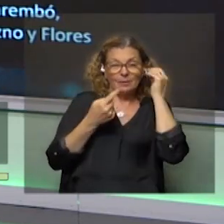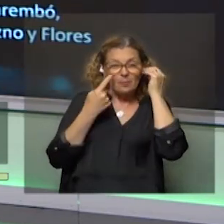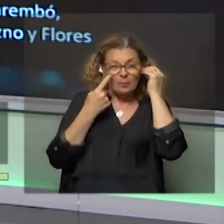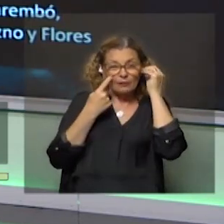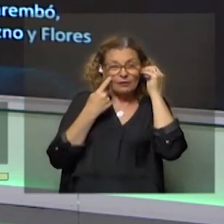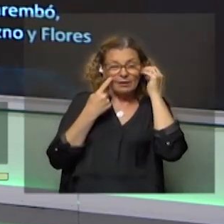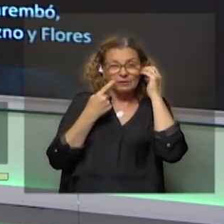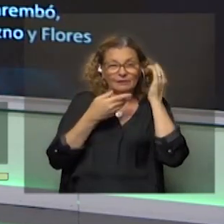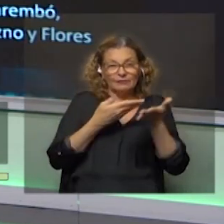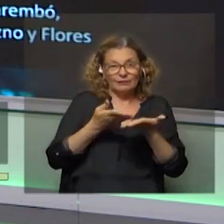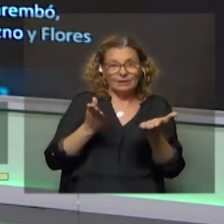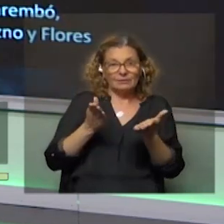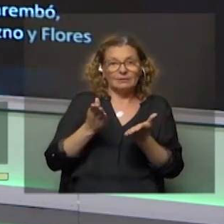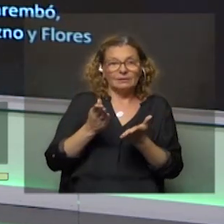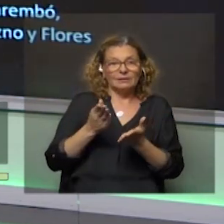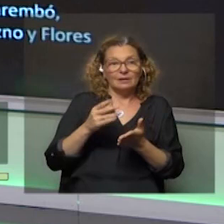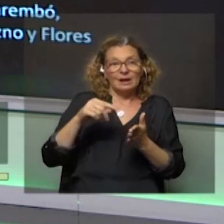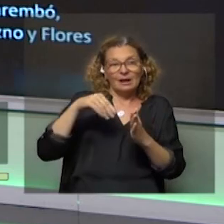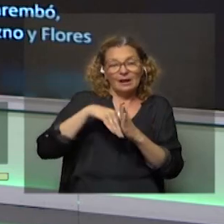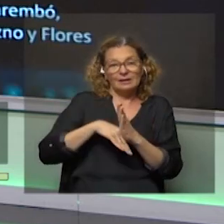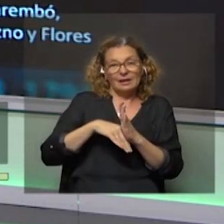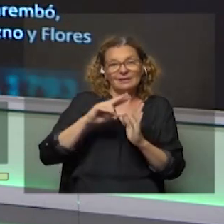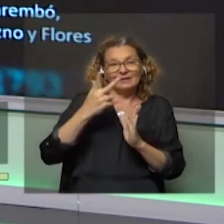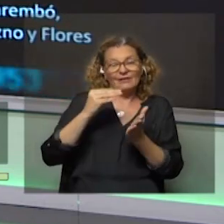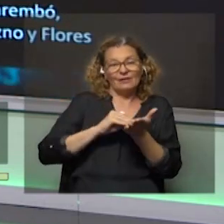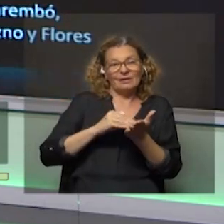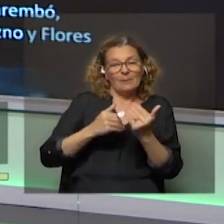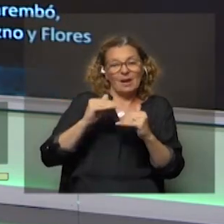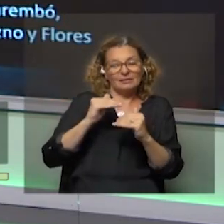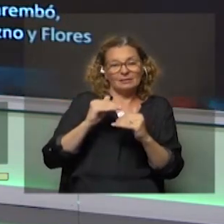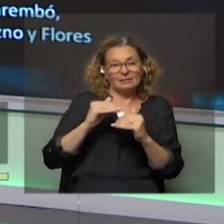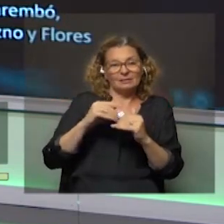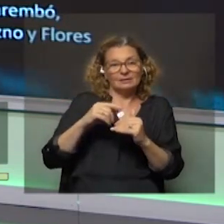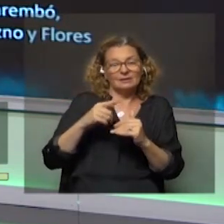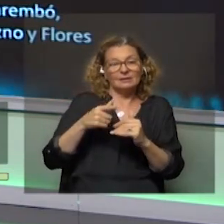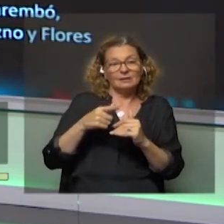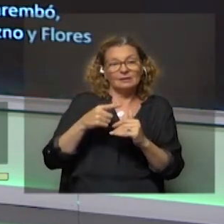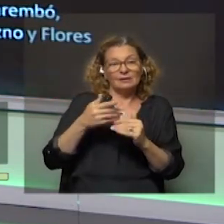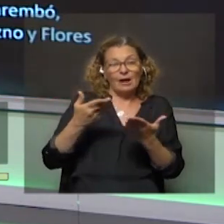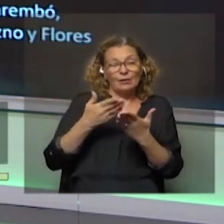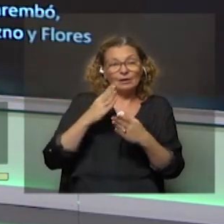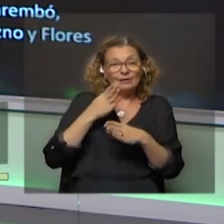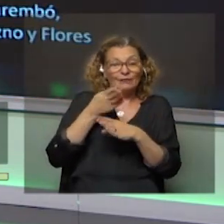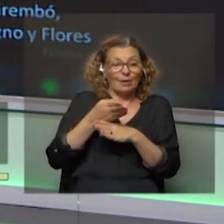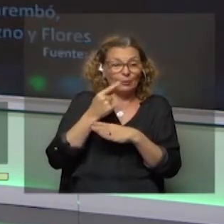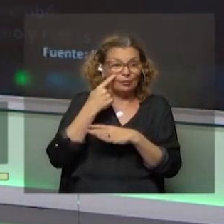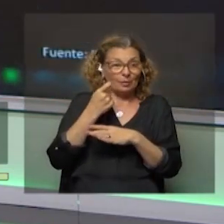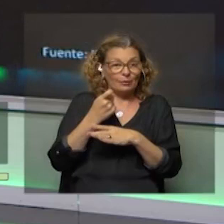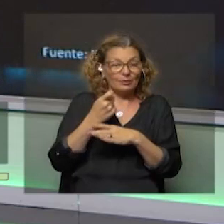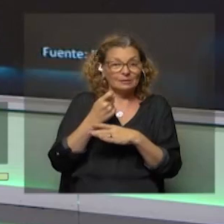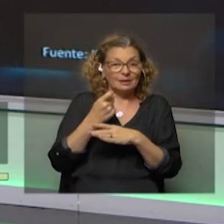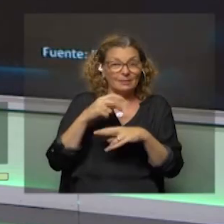está reflejando en parte Esta caída que casi triplica lo que es el promedio nacional y ahora si pasamos simplemente para